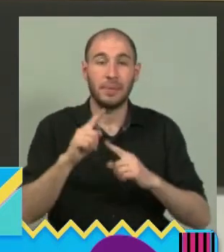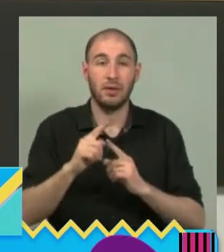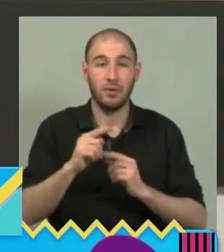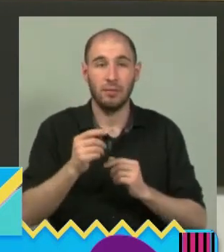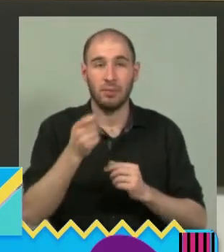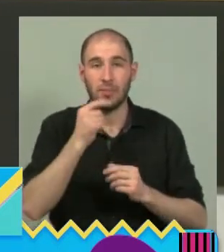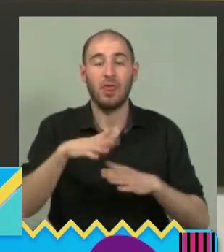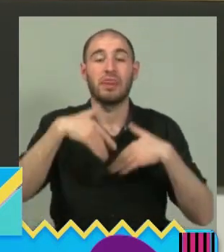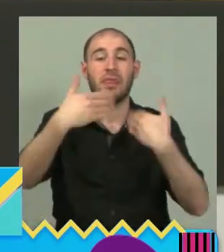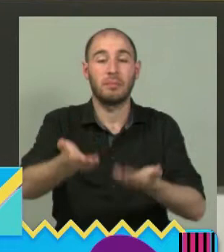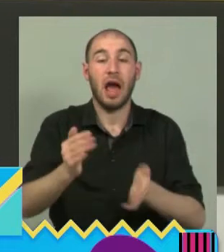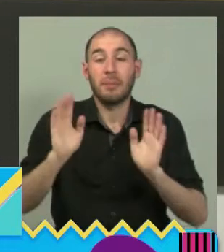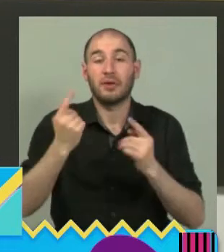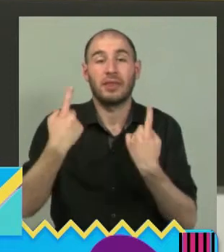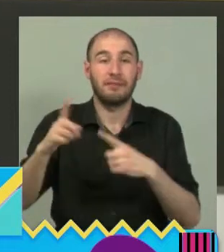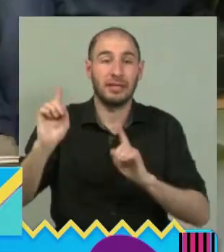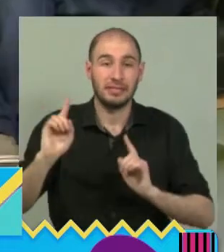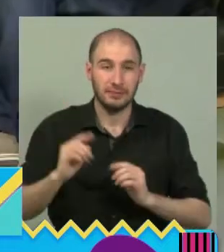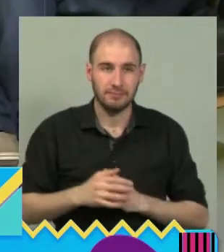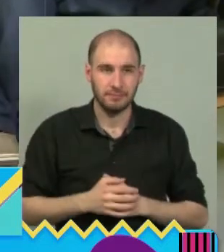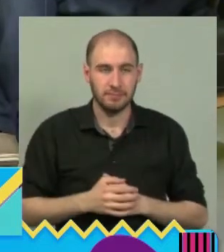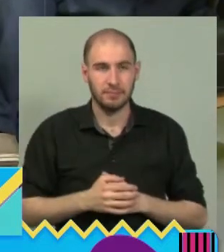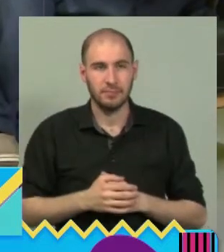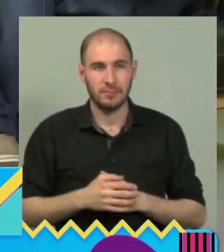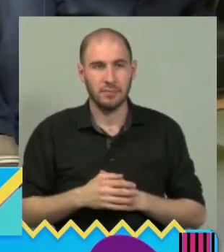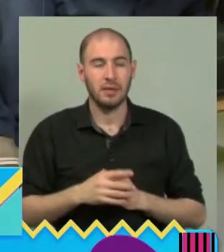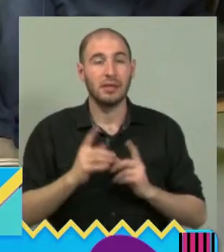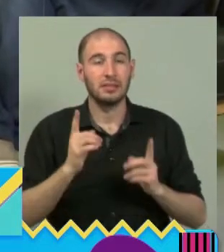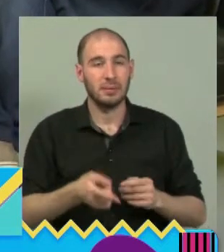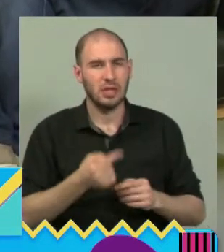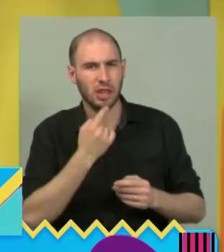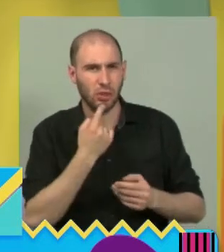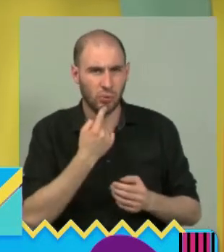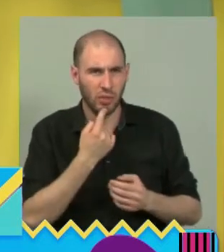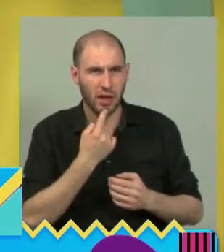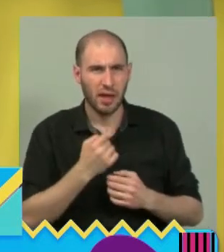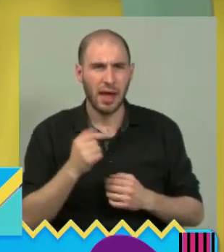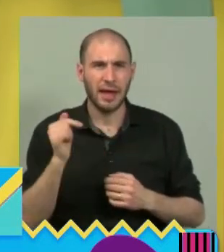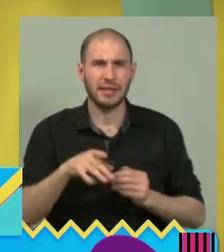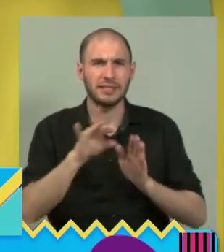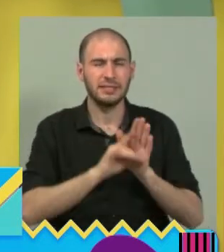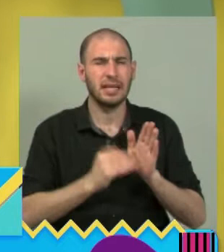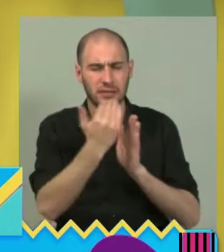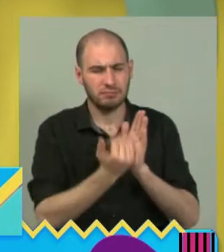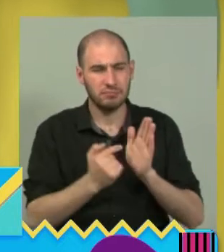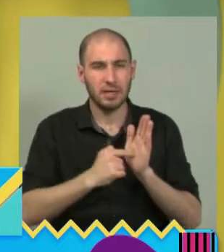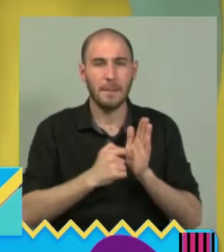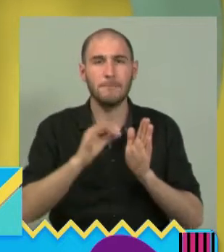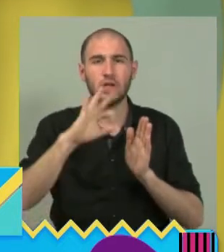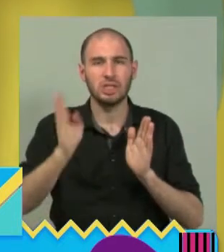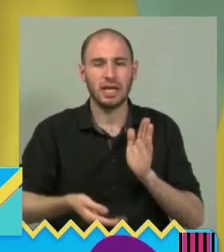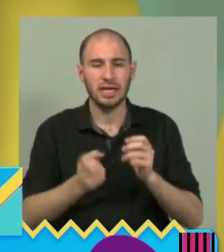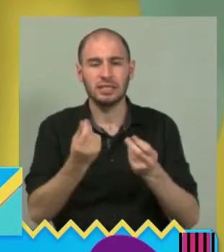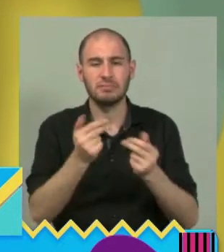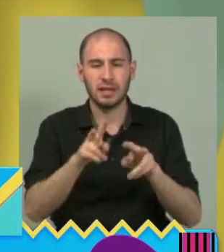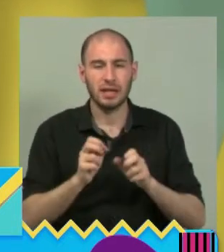definitiva, para más adelante puede ser otra la consecuencia. Inclusive también me genera la duda de saber si hay datos concretos con respecto al porcentaje de